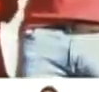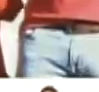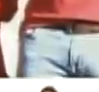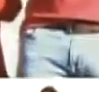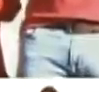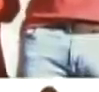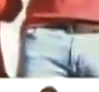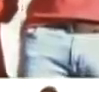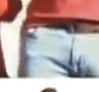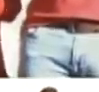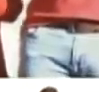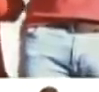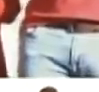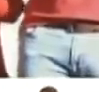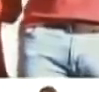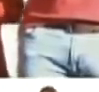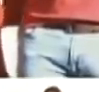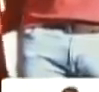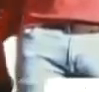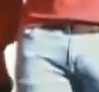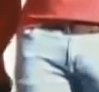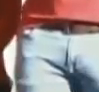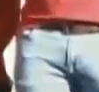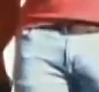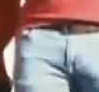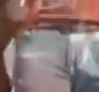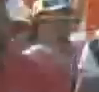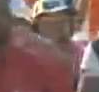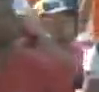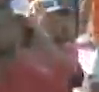Atención, adelante, video.